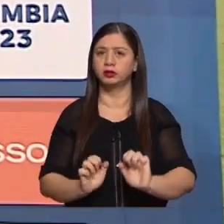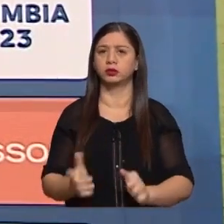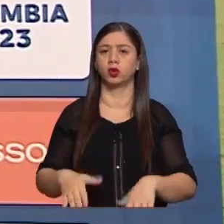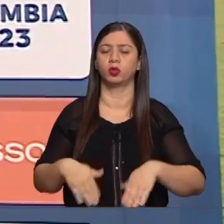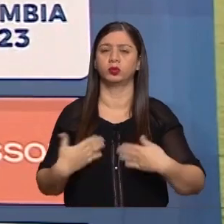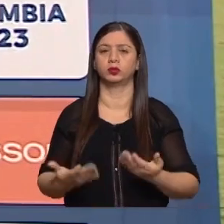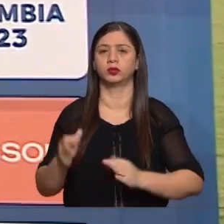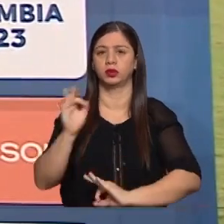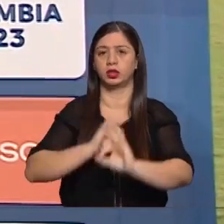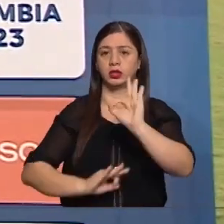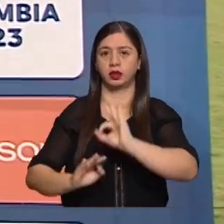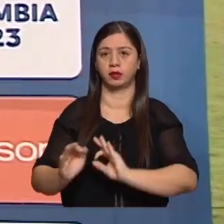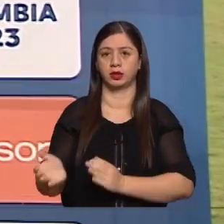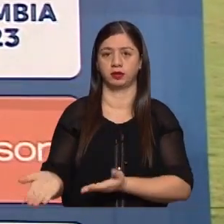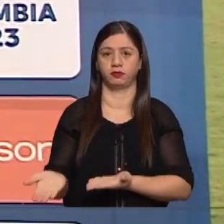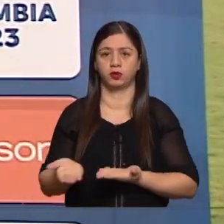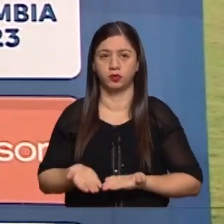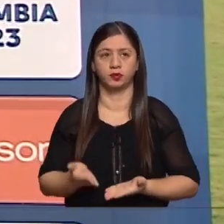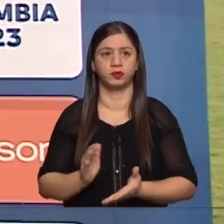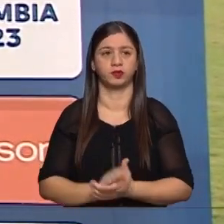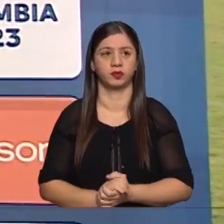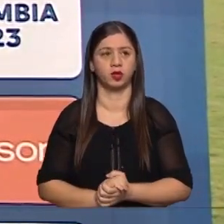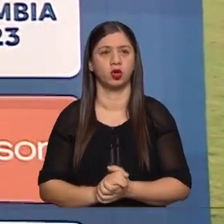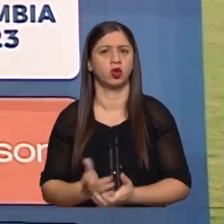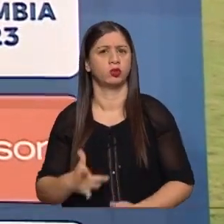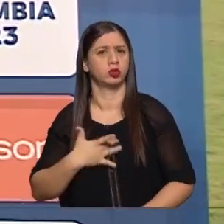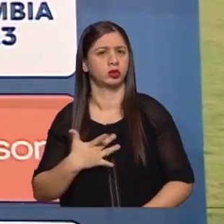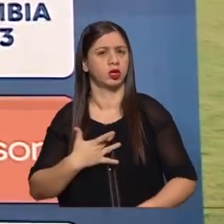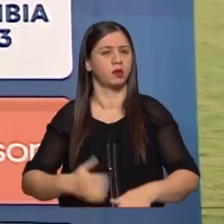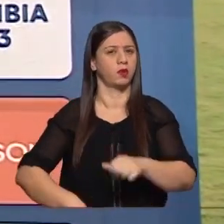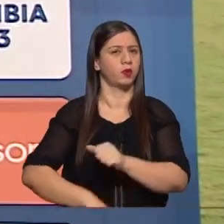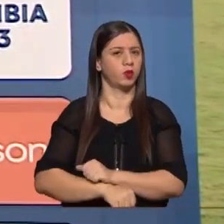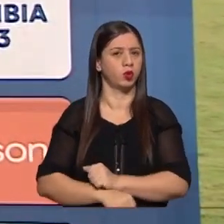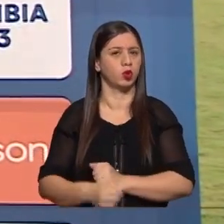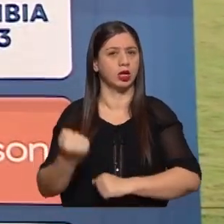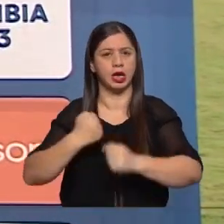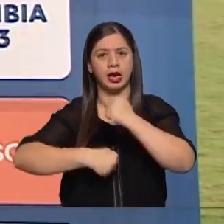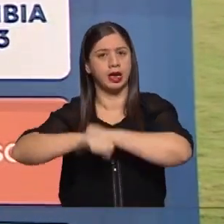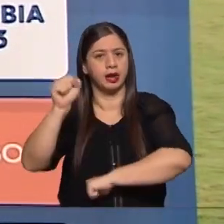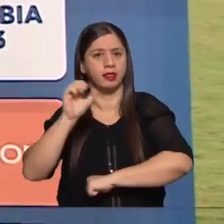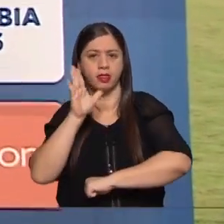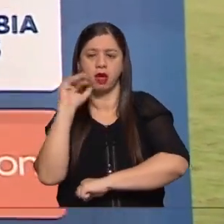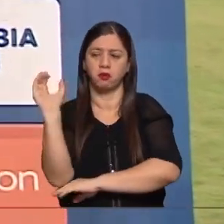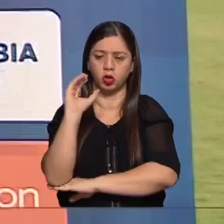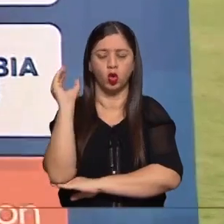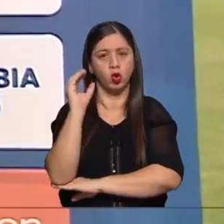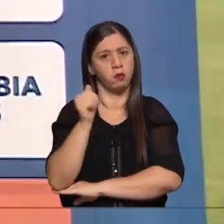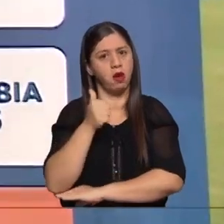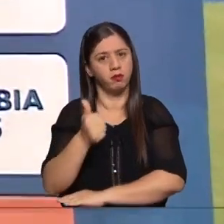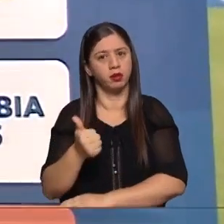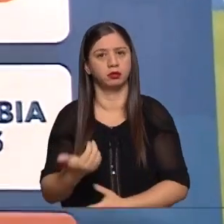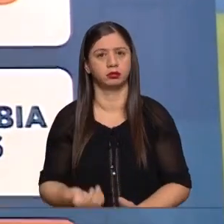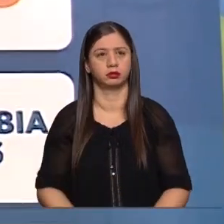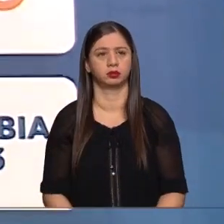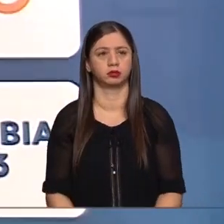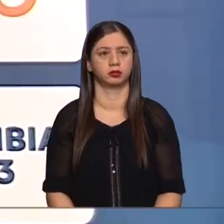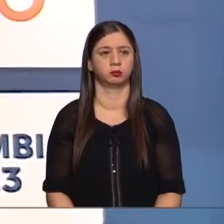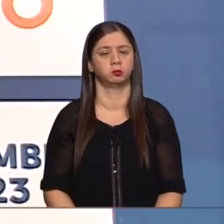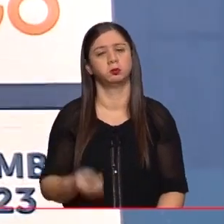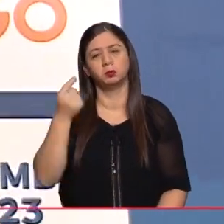Bienvenido a Telepacífico Noticias. ¿Y cómo viste este partido? ¿Por qué no se lleva la victoria cuando Colombia jugó tan bien? Bueno, creo